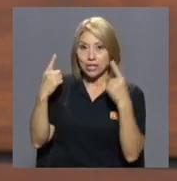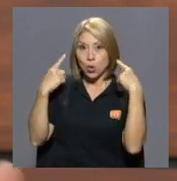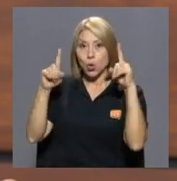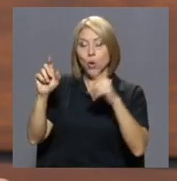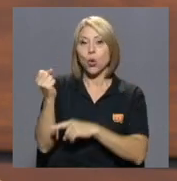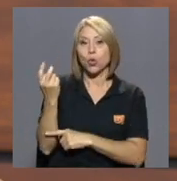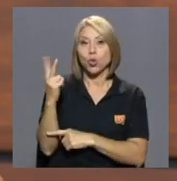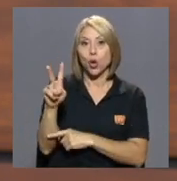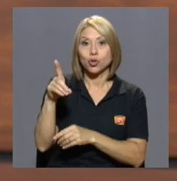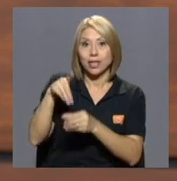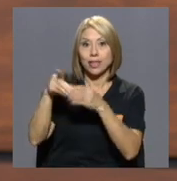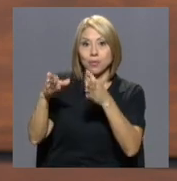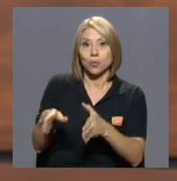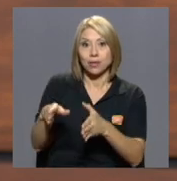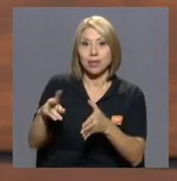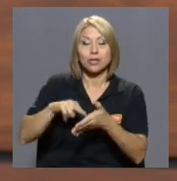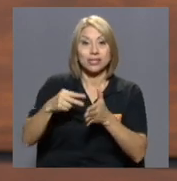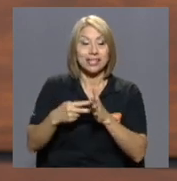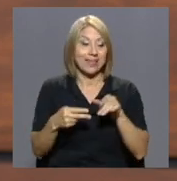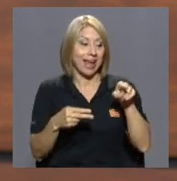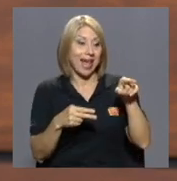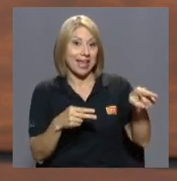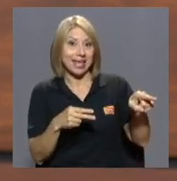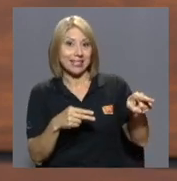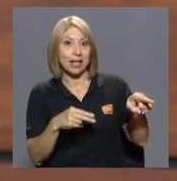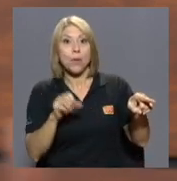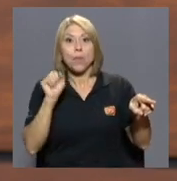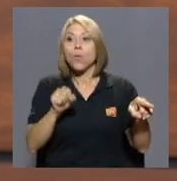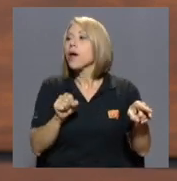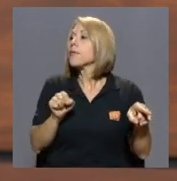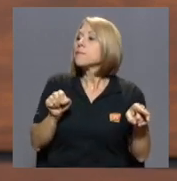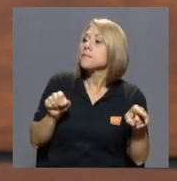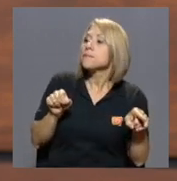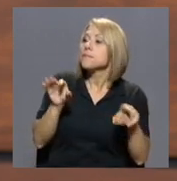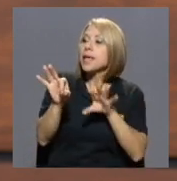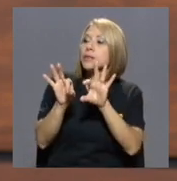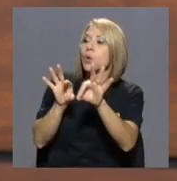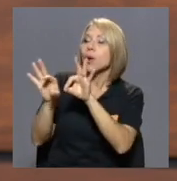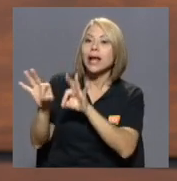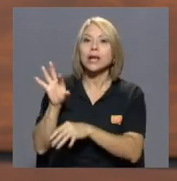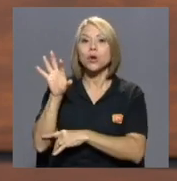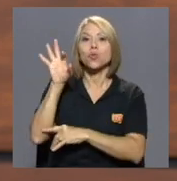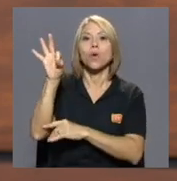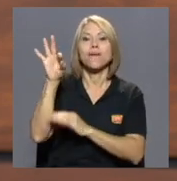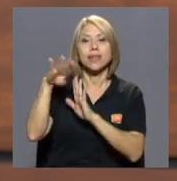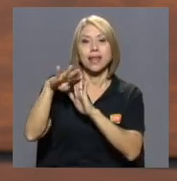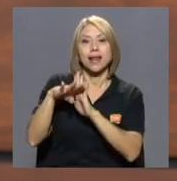diputado, ese partido puede escoger 9 de la lista nacional. Uh-huh.